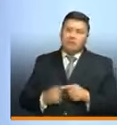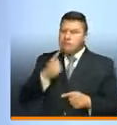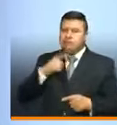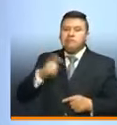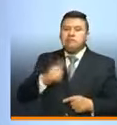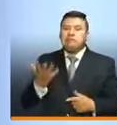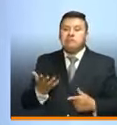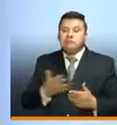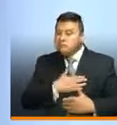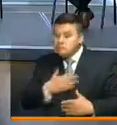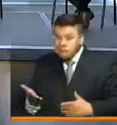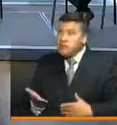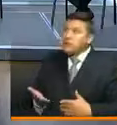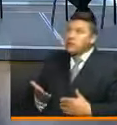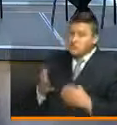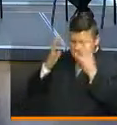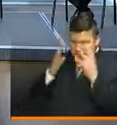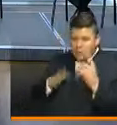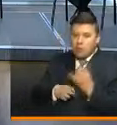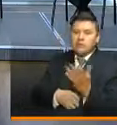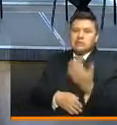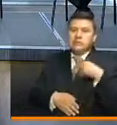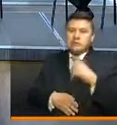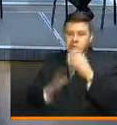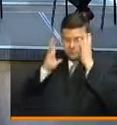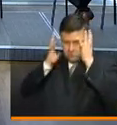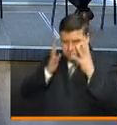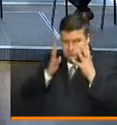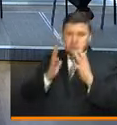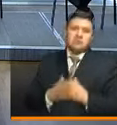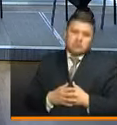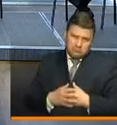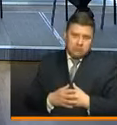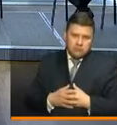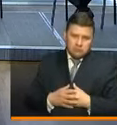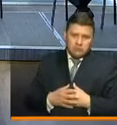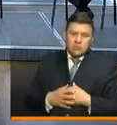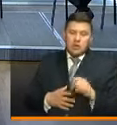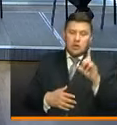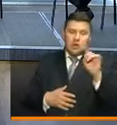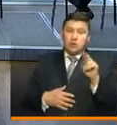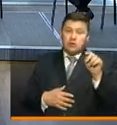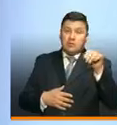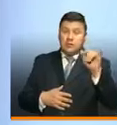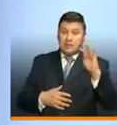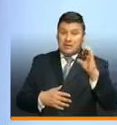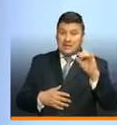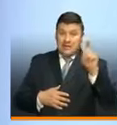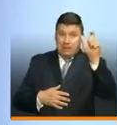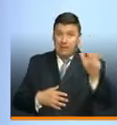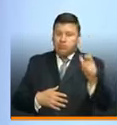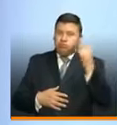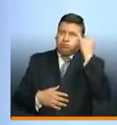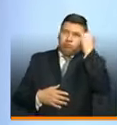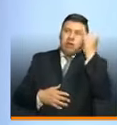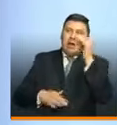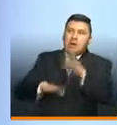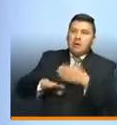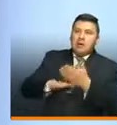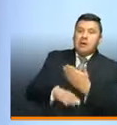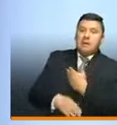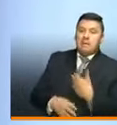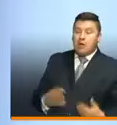su disposición a utilizar las caretas. En esto Bruce McMaster ha hecho un trabajo extraordinario también con la